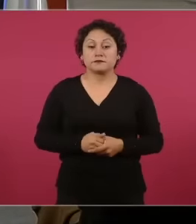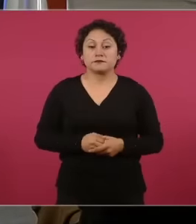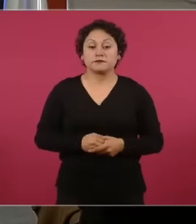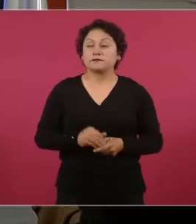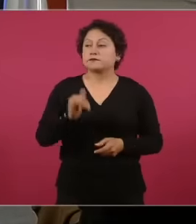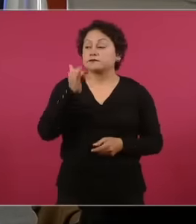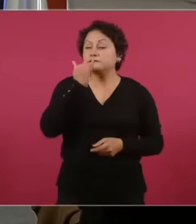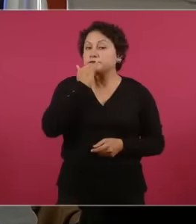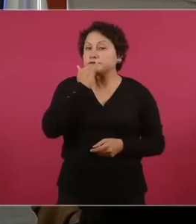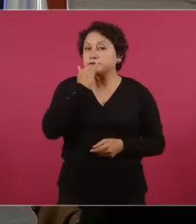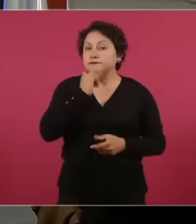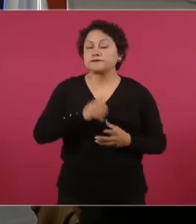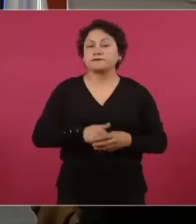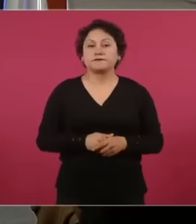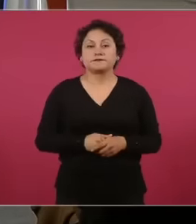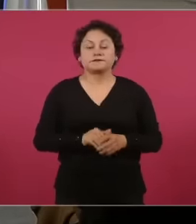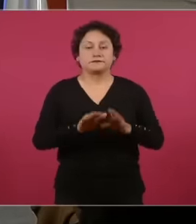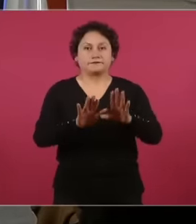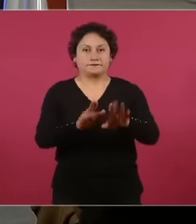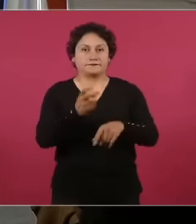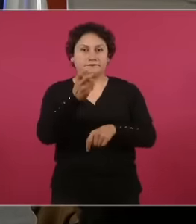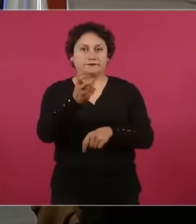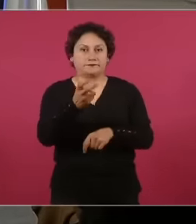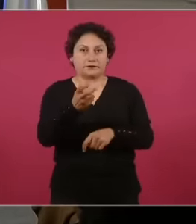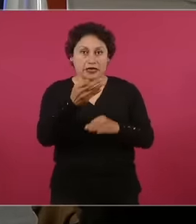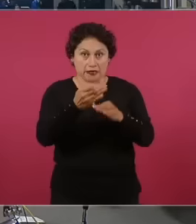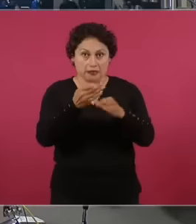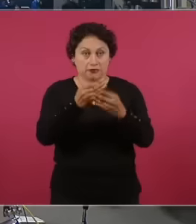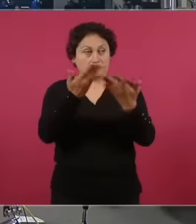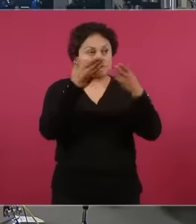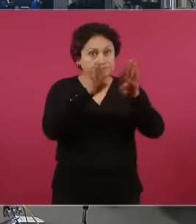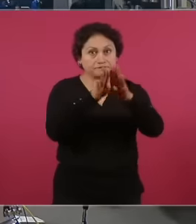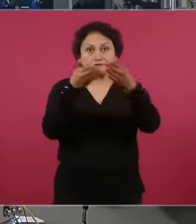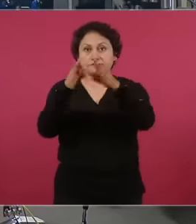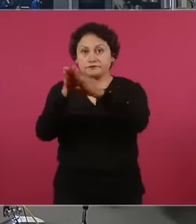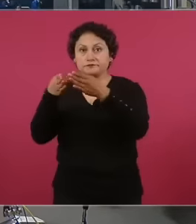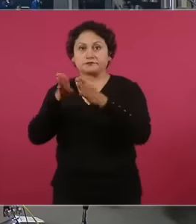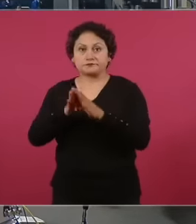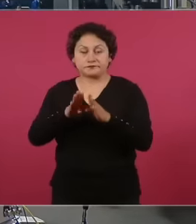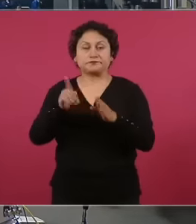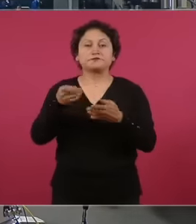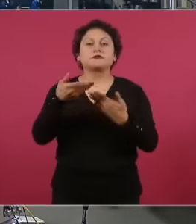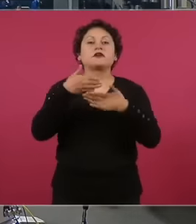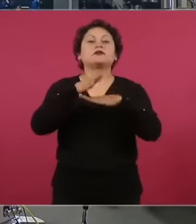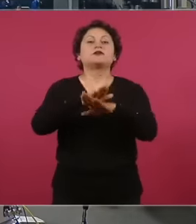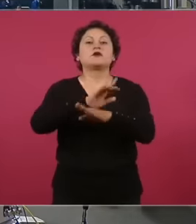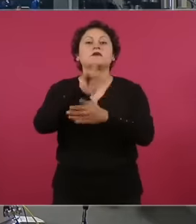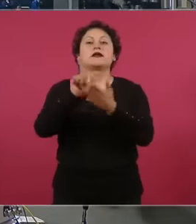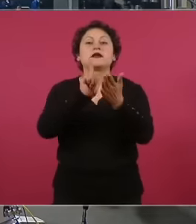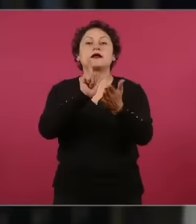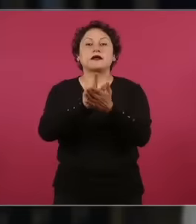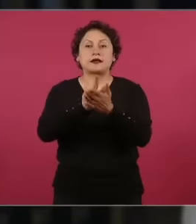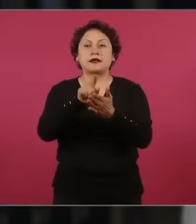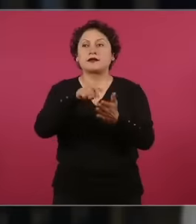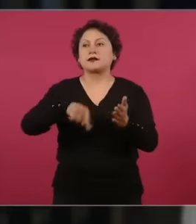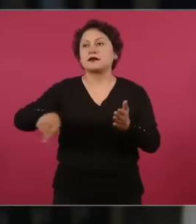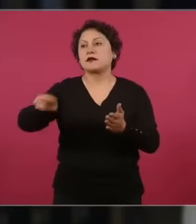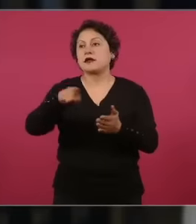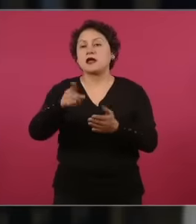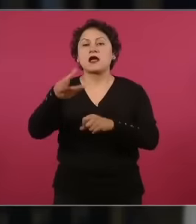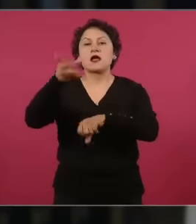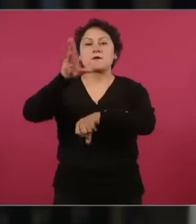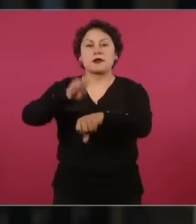Perdón. Presidente, con estos bloqueos y con el tema de las suspensiones o recursos legales, ¿no observa que pudiera haber un riesgo